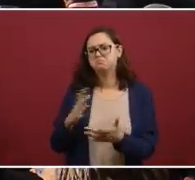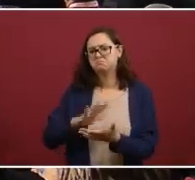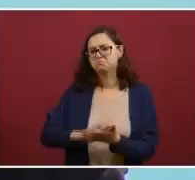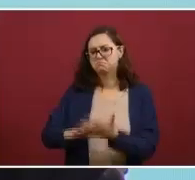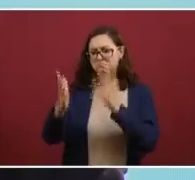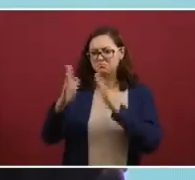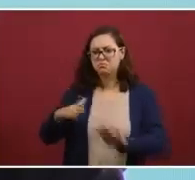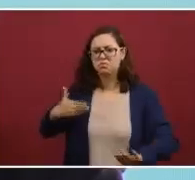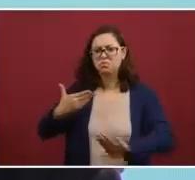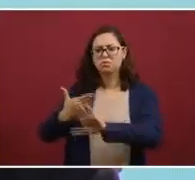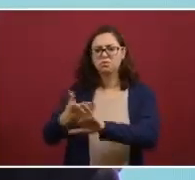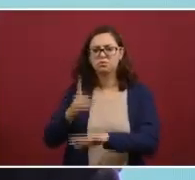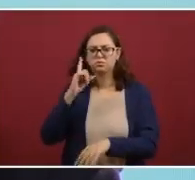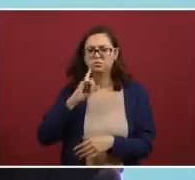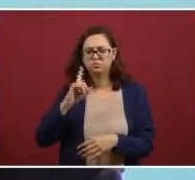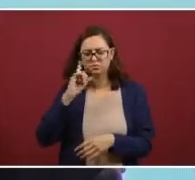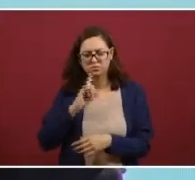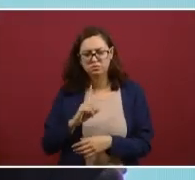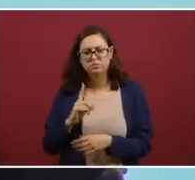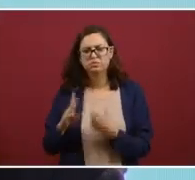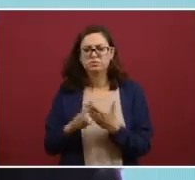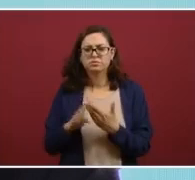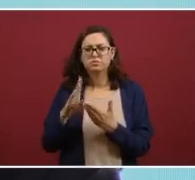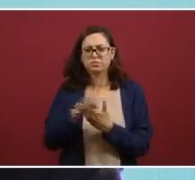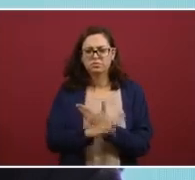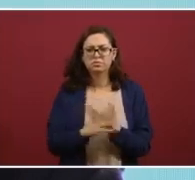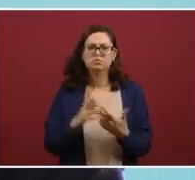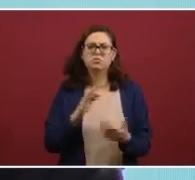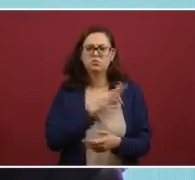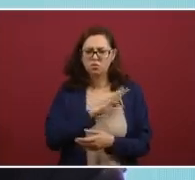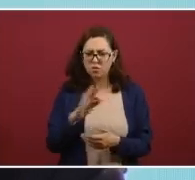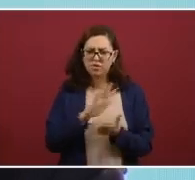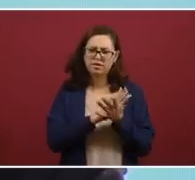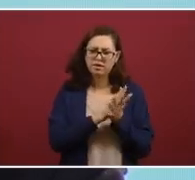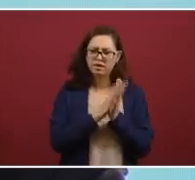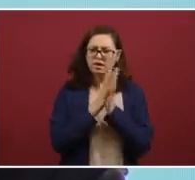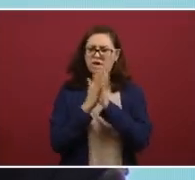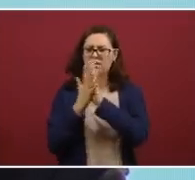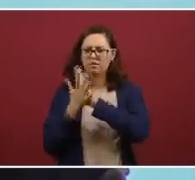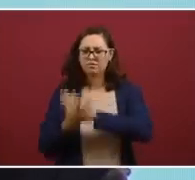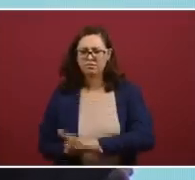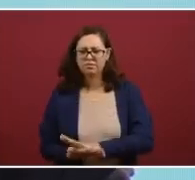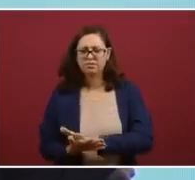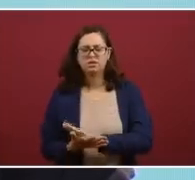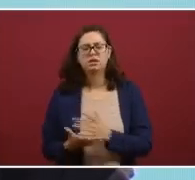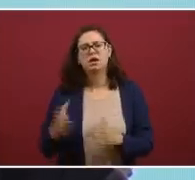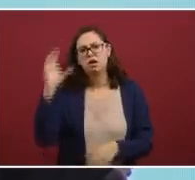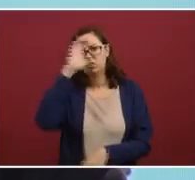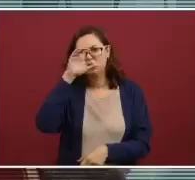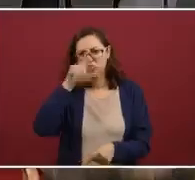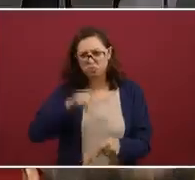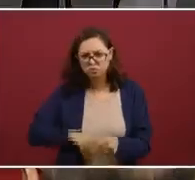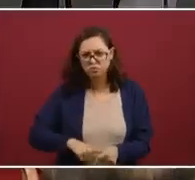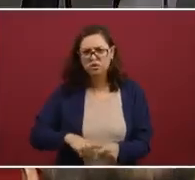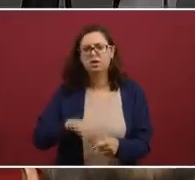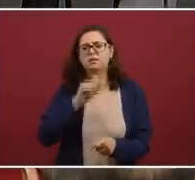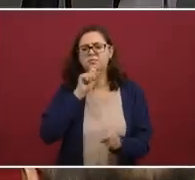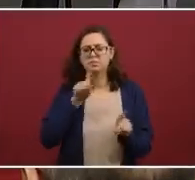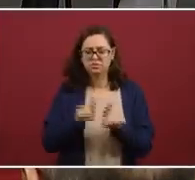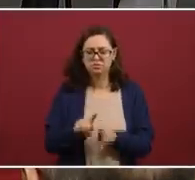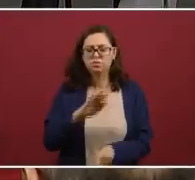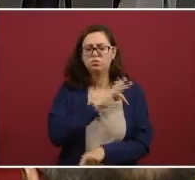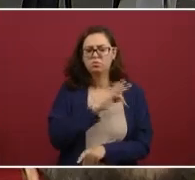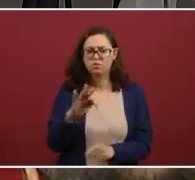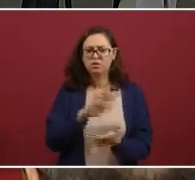violencia de género y se sustenta en la teoría del cambio, haciendo énfasis en los cambios culturales y en el cambio